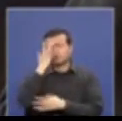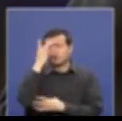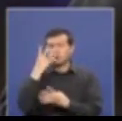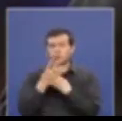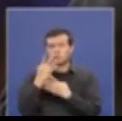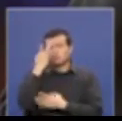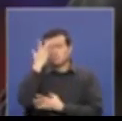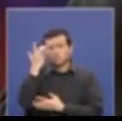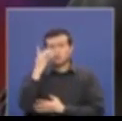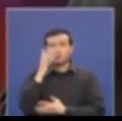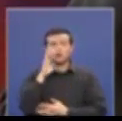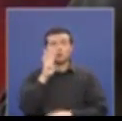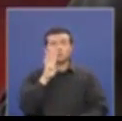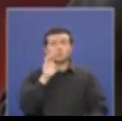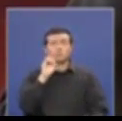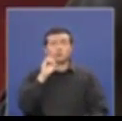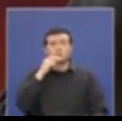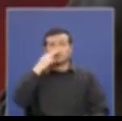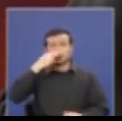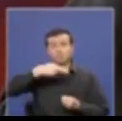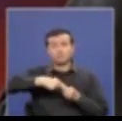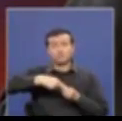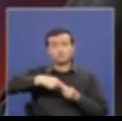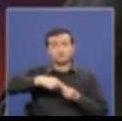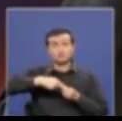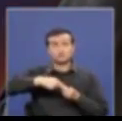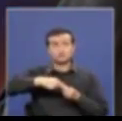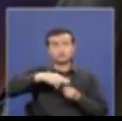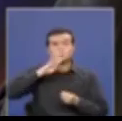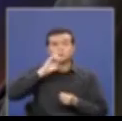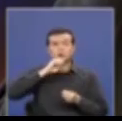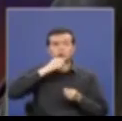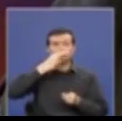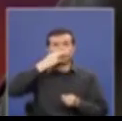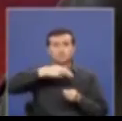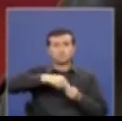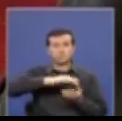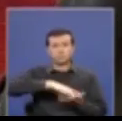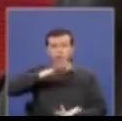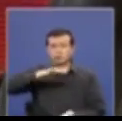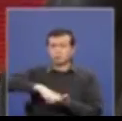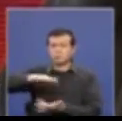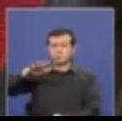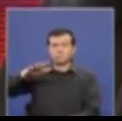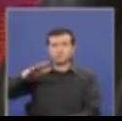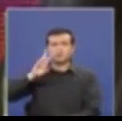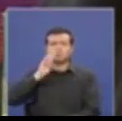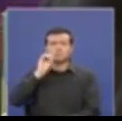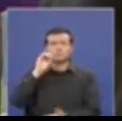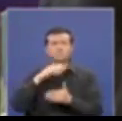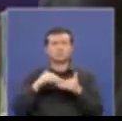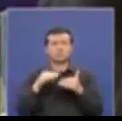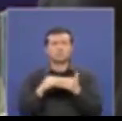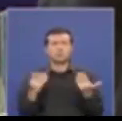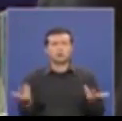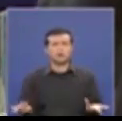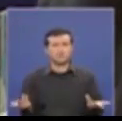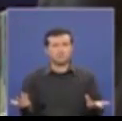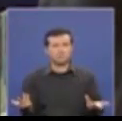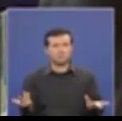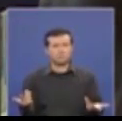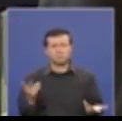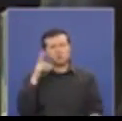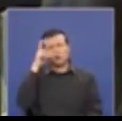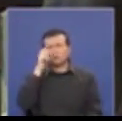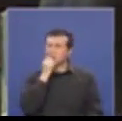por contrabando de 40 galones de gasolina. Cuando yo leí esto, 40 galones de gasolina cuestan $60. No